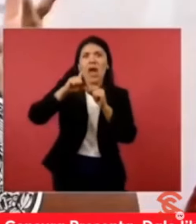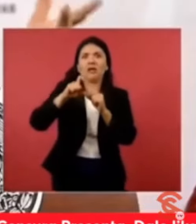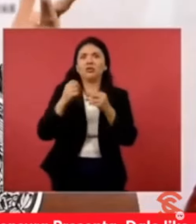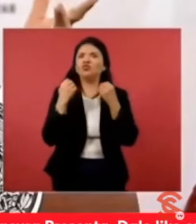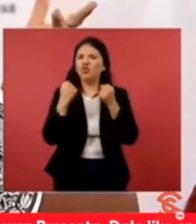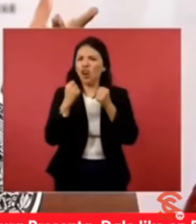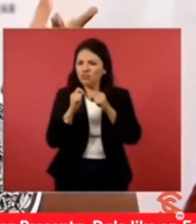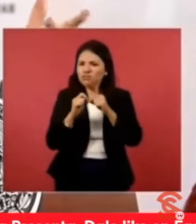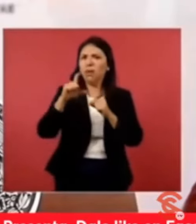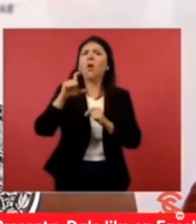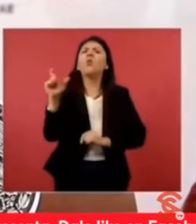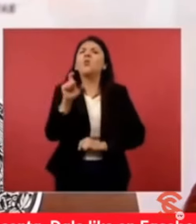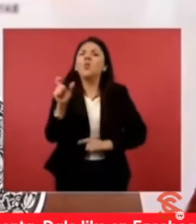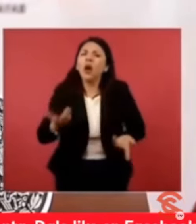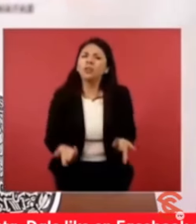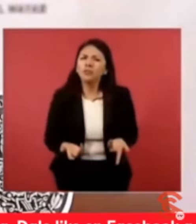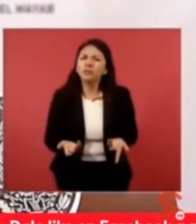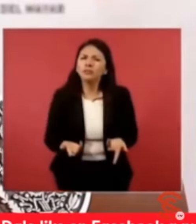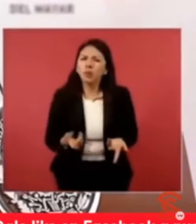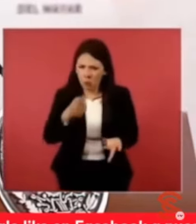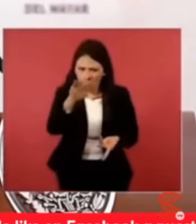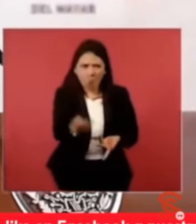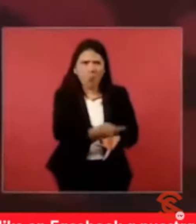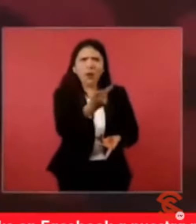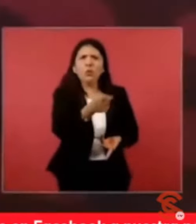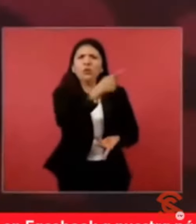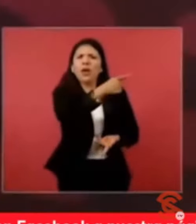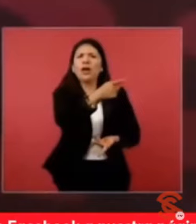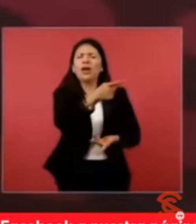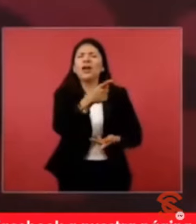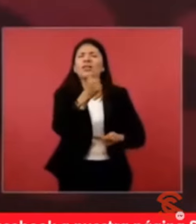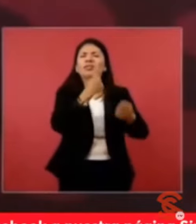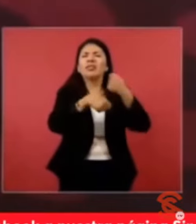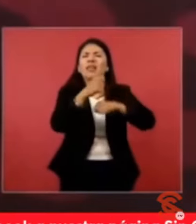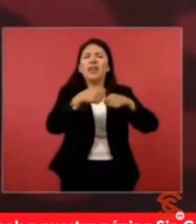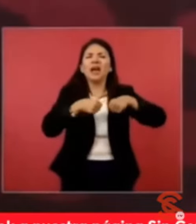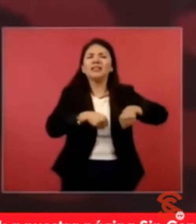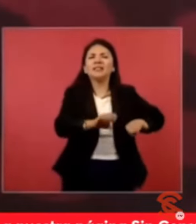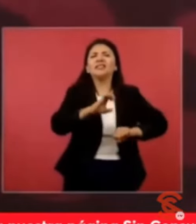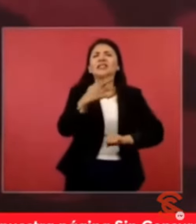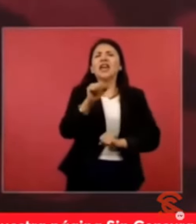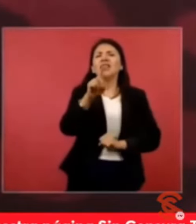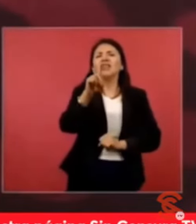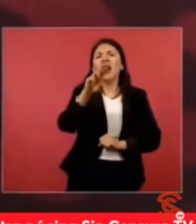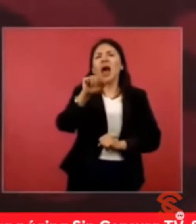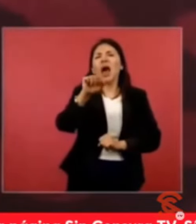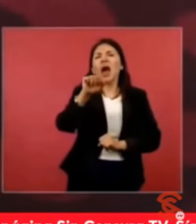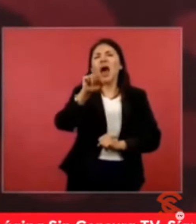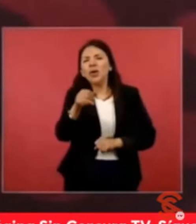¿Cuándo? Pregúntele a Chedraui o a Soriana.